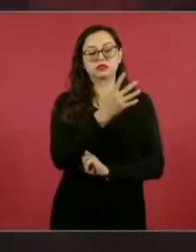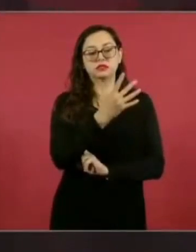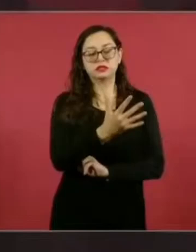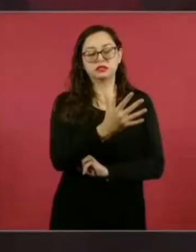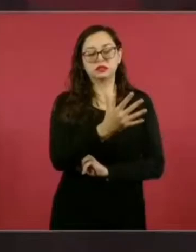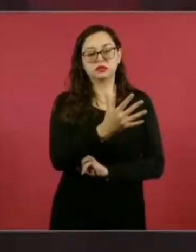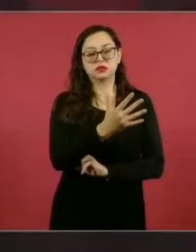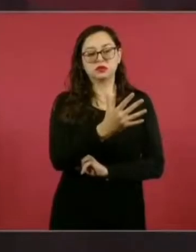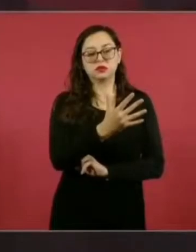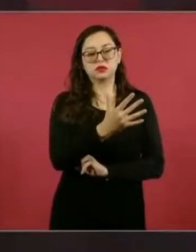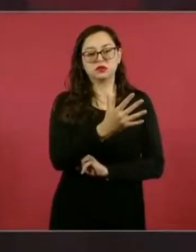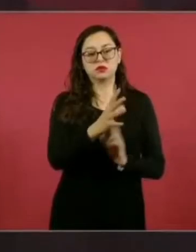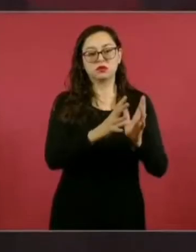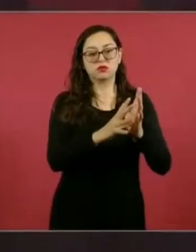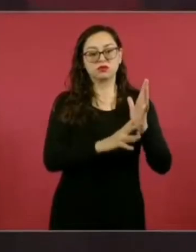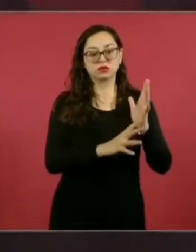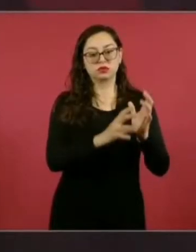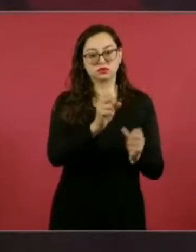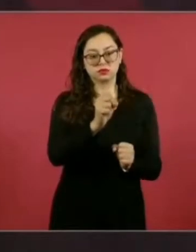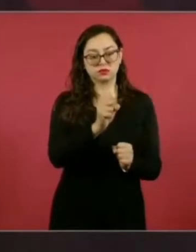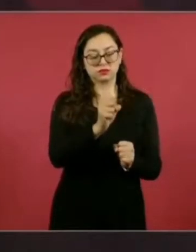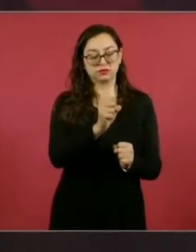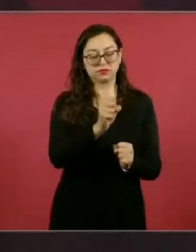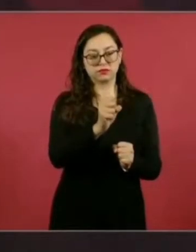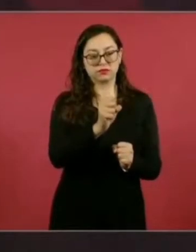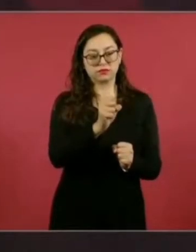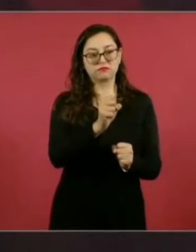la Constitución,